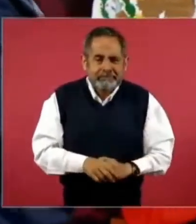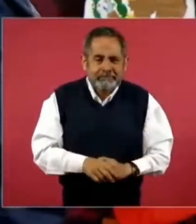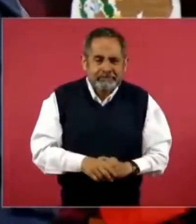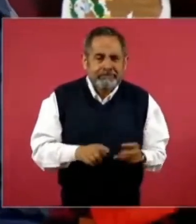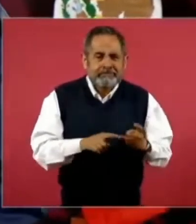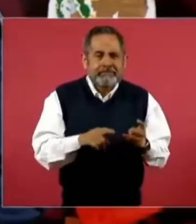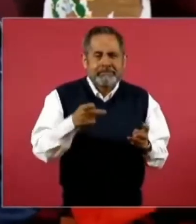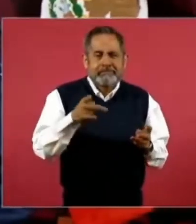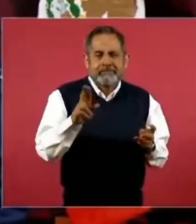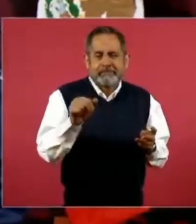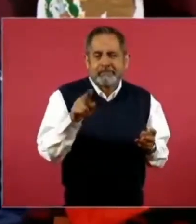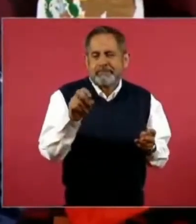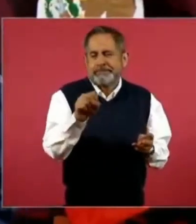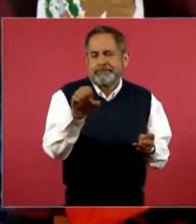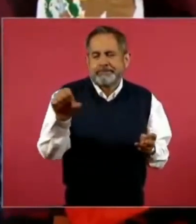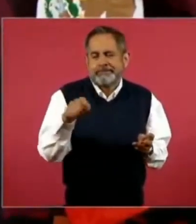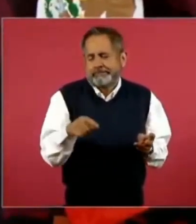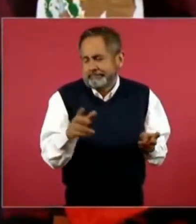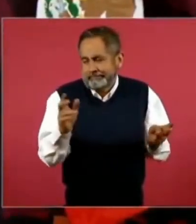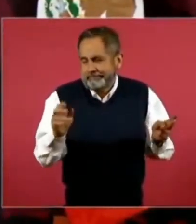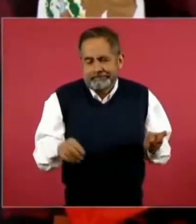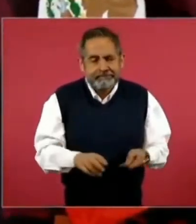o Krause